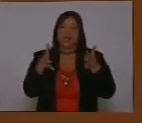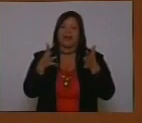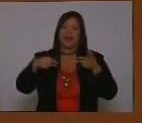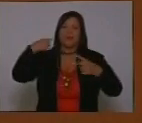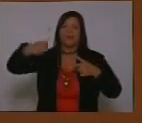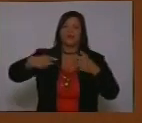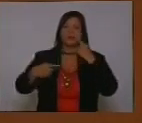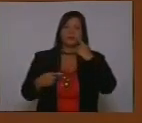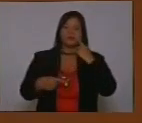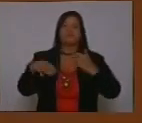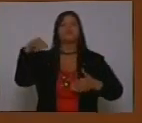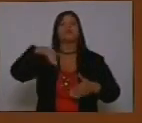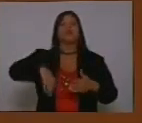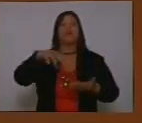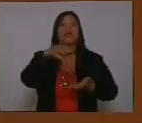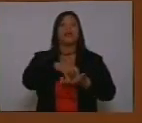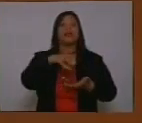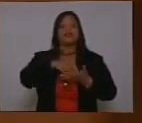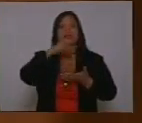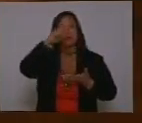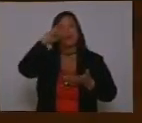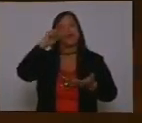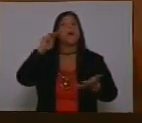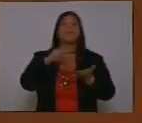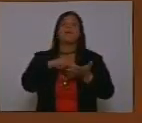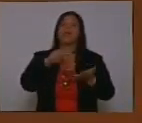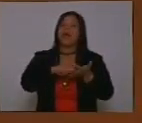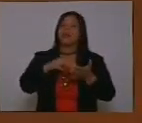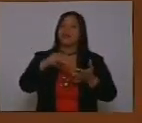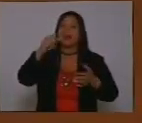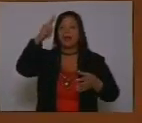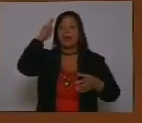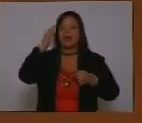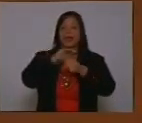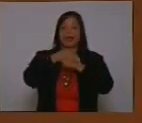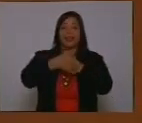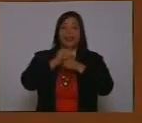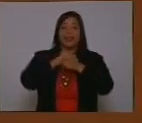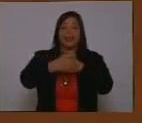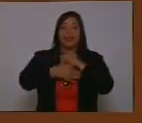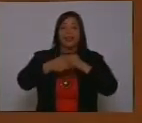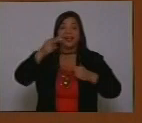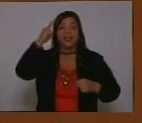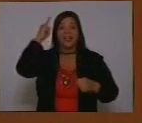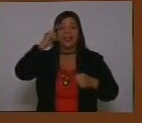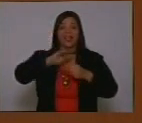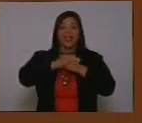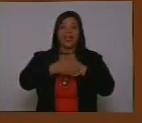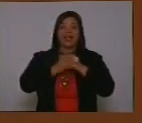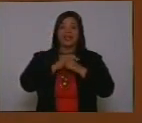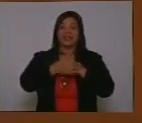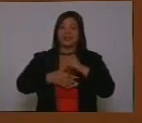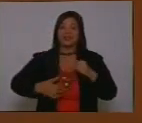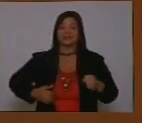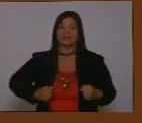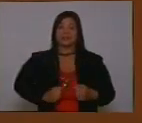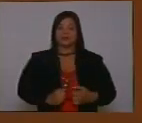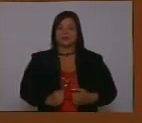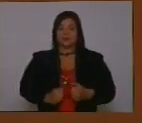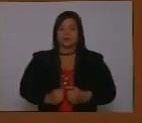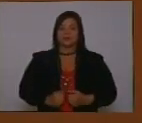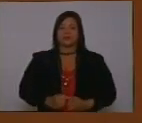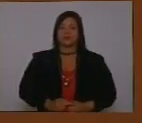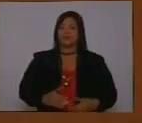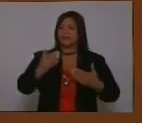Y lo del estado Miranda, no, mire, no han hablado del estado Miranda, no vamos a